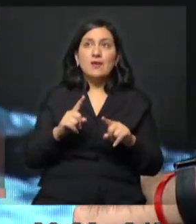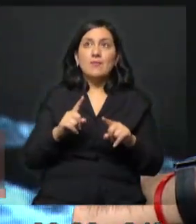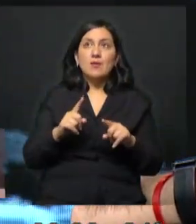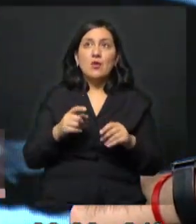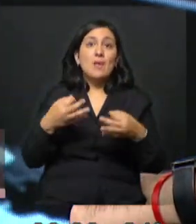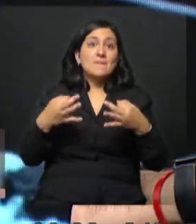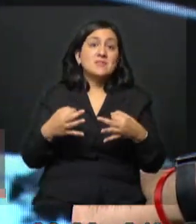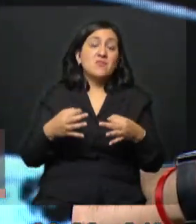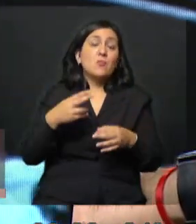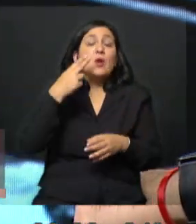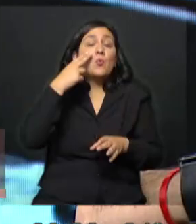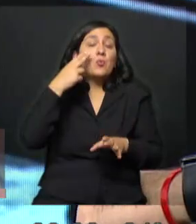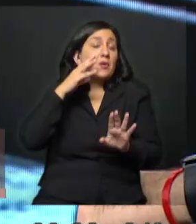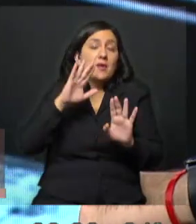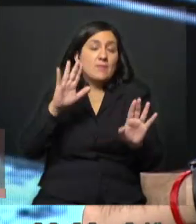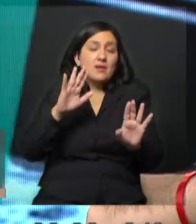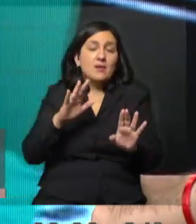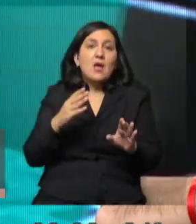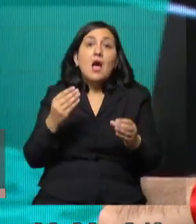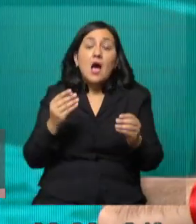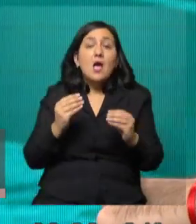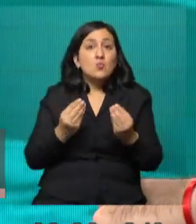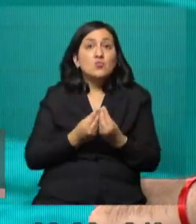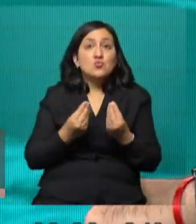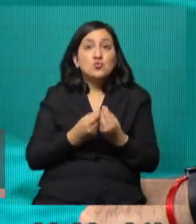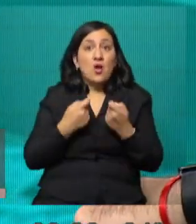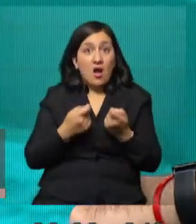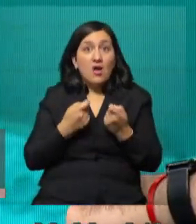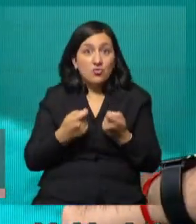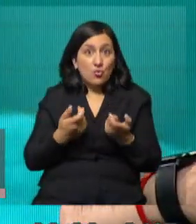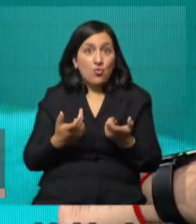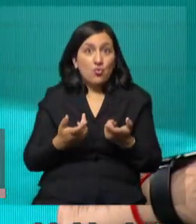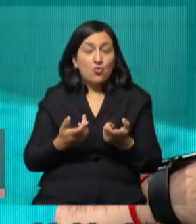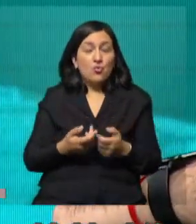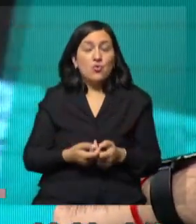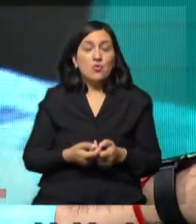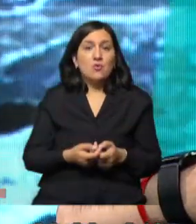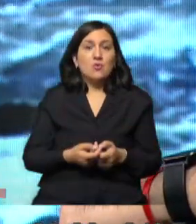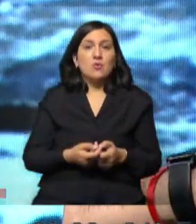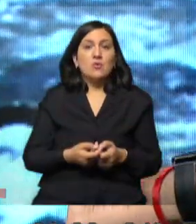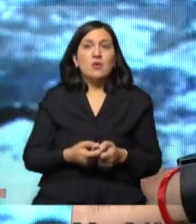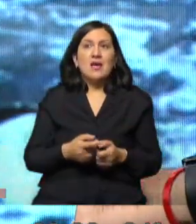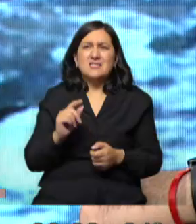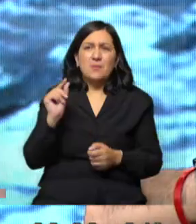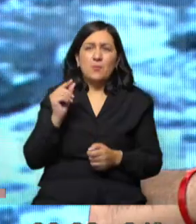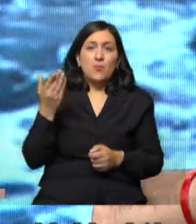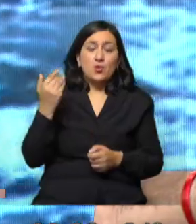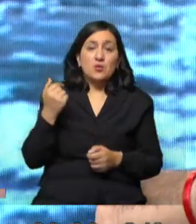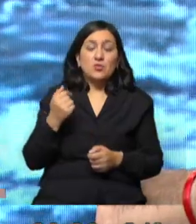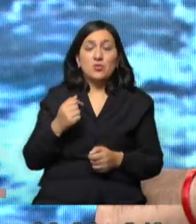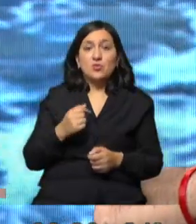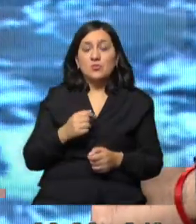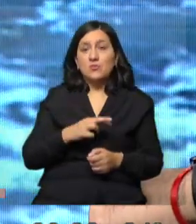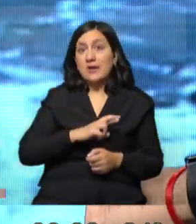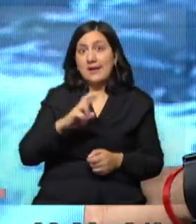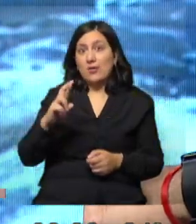por desperfectos. Hay mucho consumo. Uh-huh. Bueno, recientemente tuvimos un pico elevado de consumo,